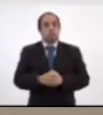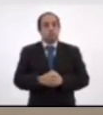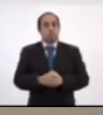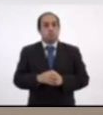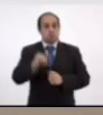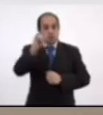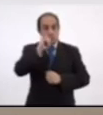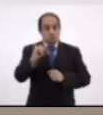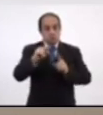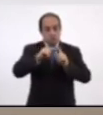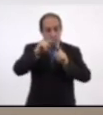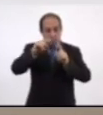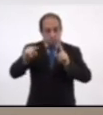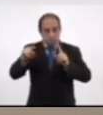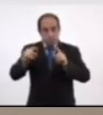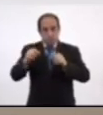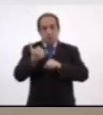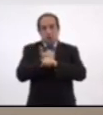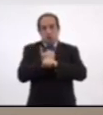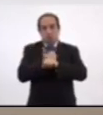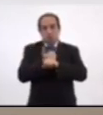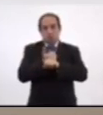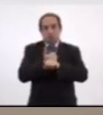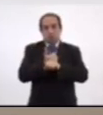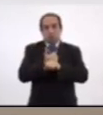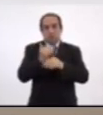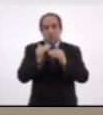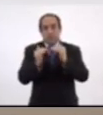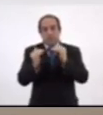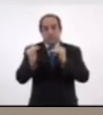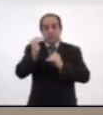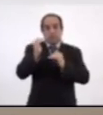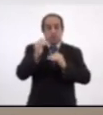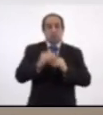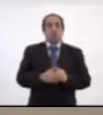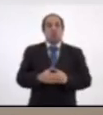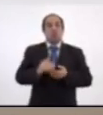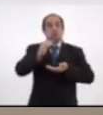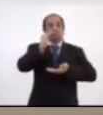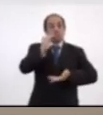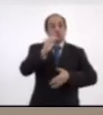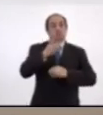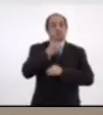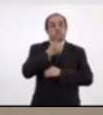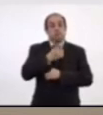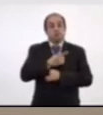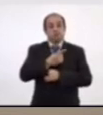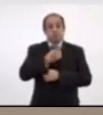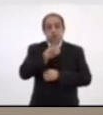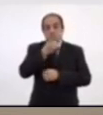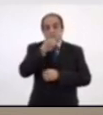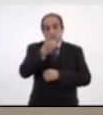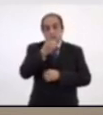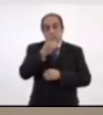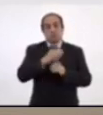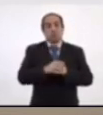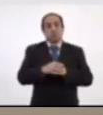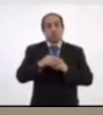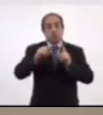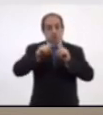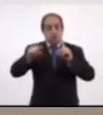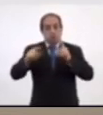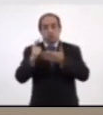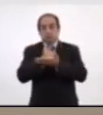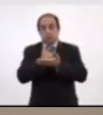gráfico amarillo lograra estar por encima de la capacidad expresada en los gráficos de